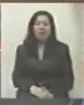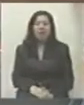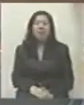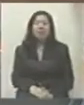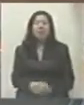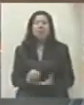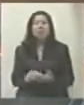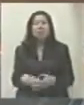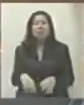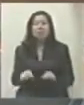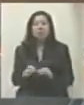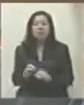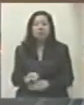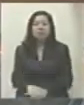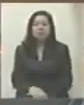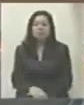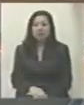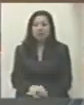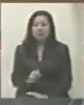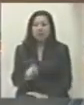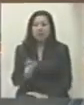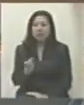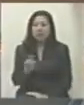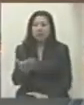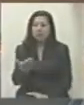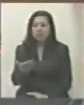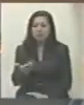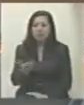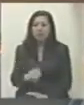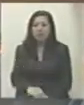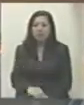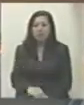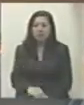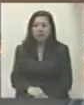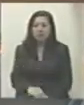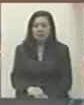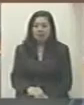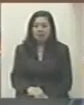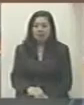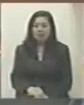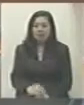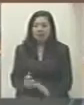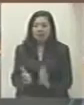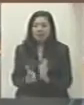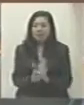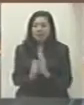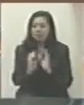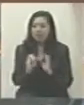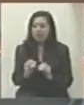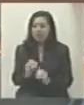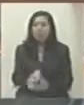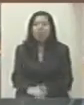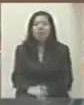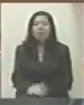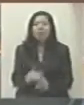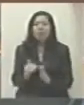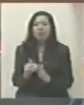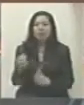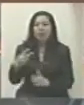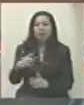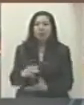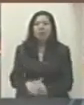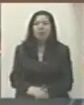de priorización. Si uno lee el dictamen, en la ley se plantea en el artículo